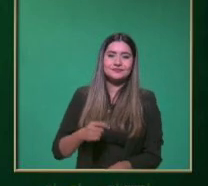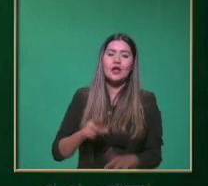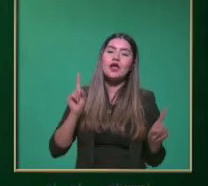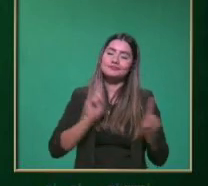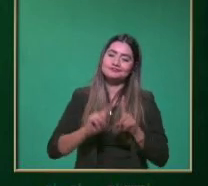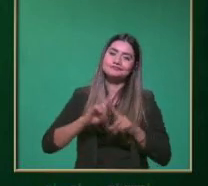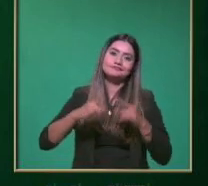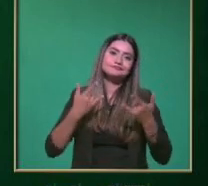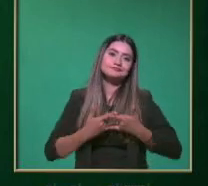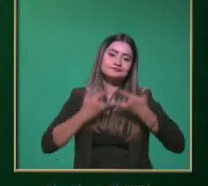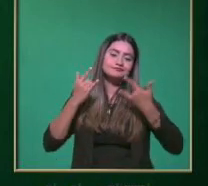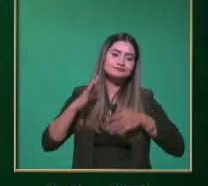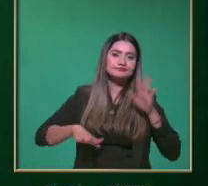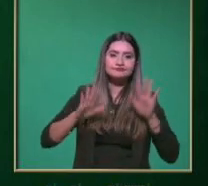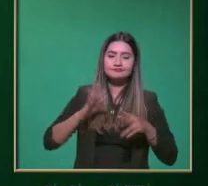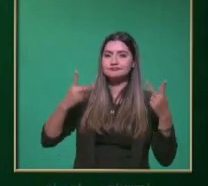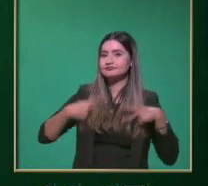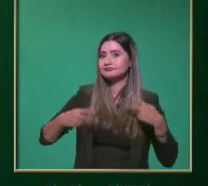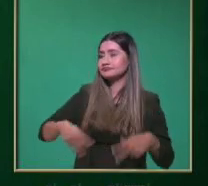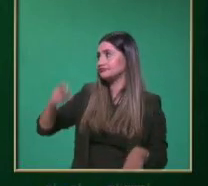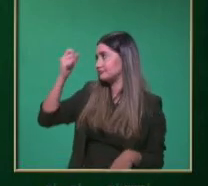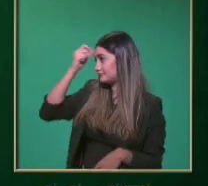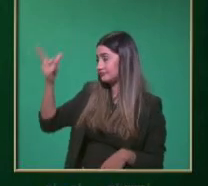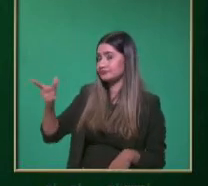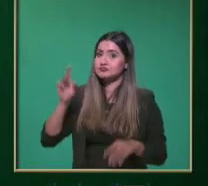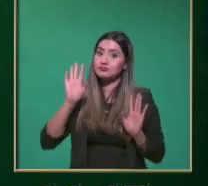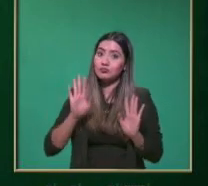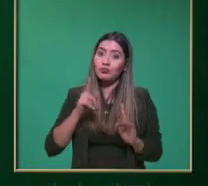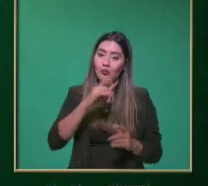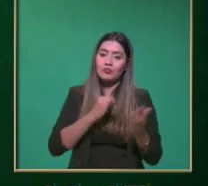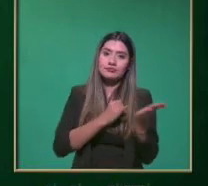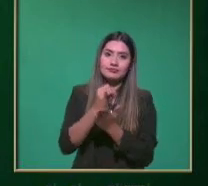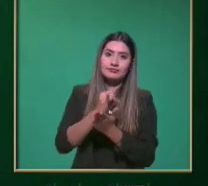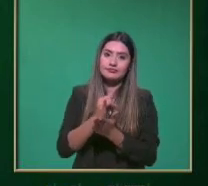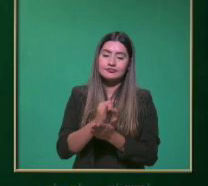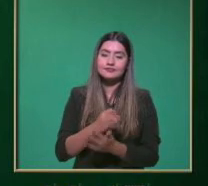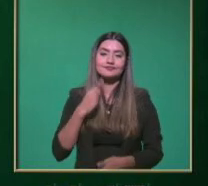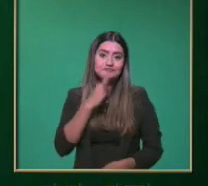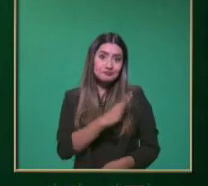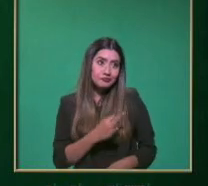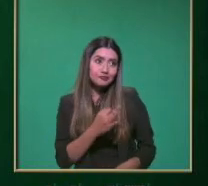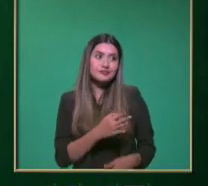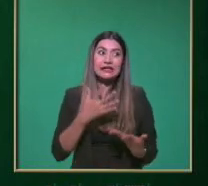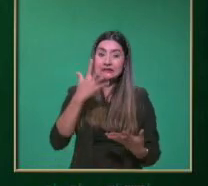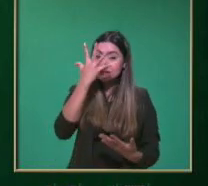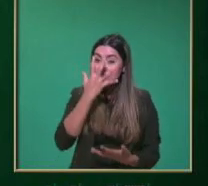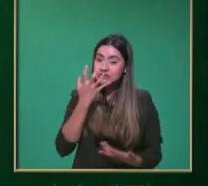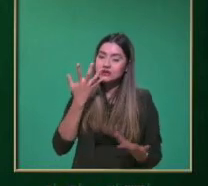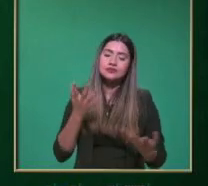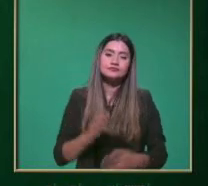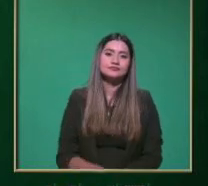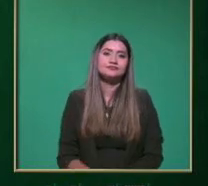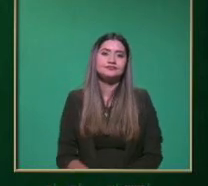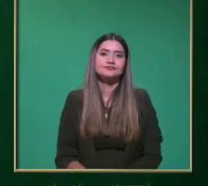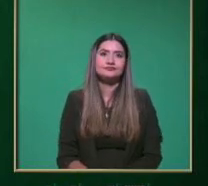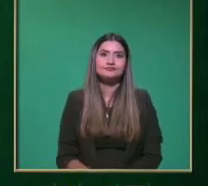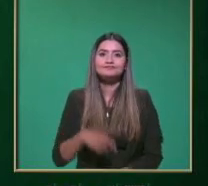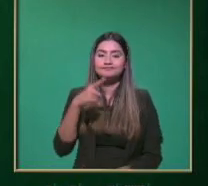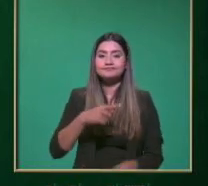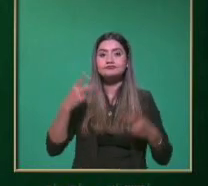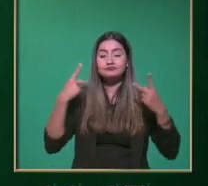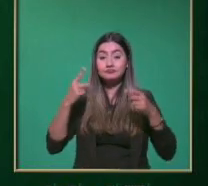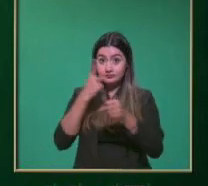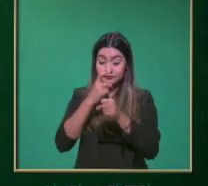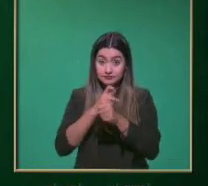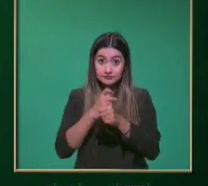diferentes, depende de los autores que tienen finales diferentes también. Pero en los cuentos, en el inicio se presentan a los personajes